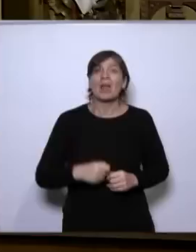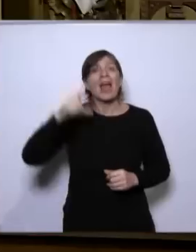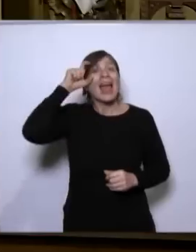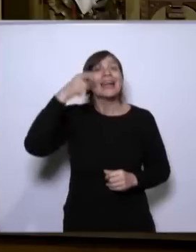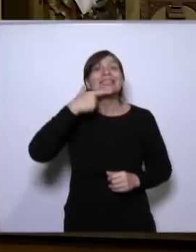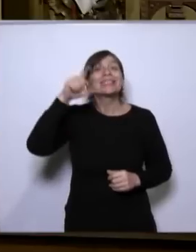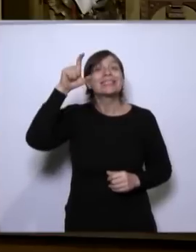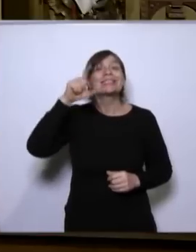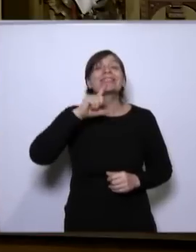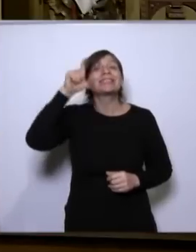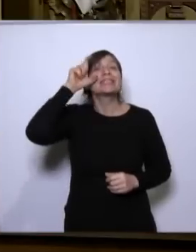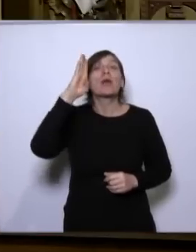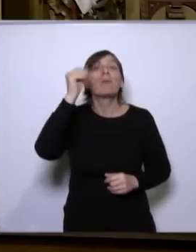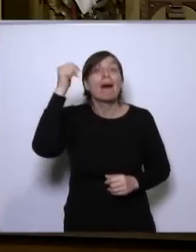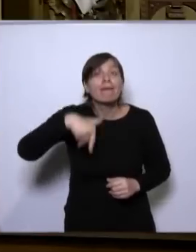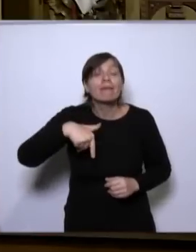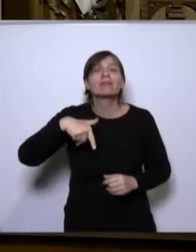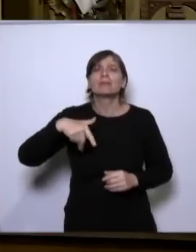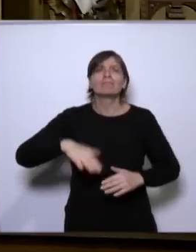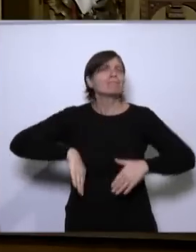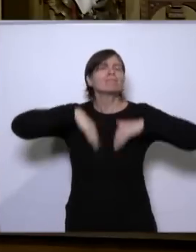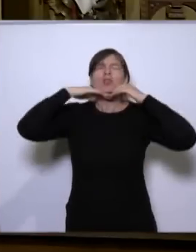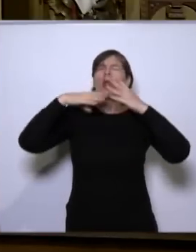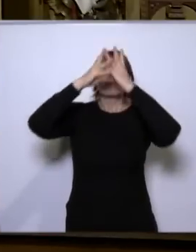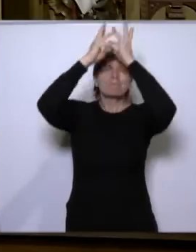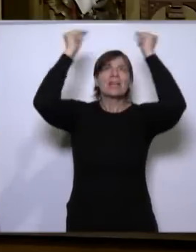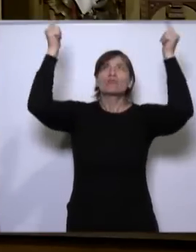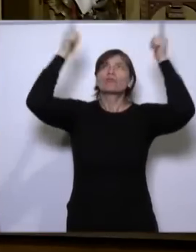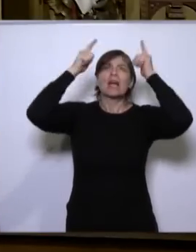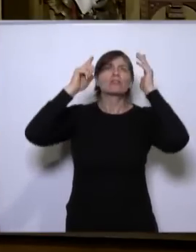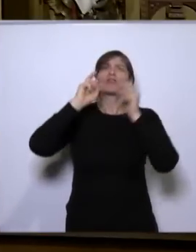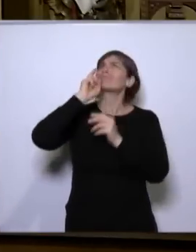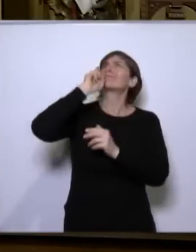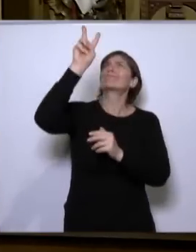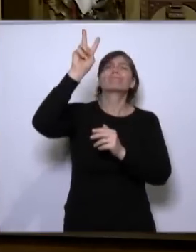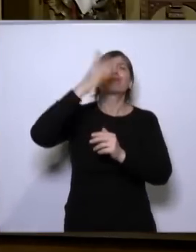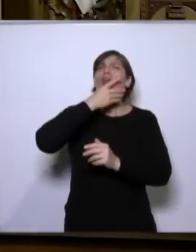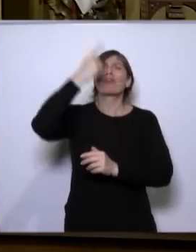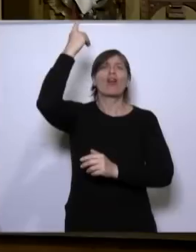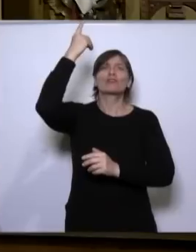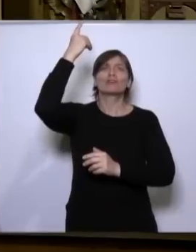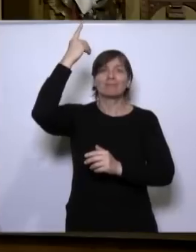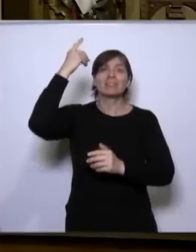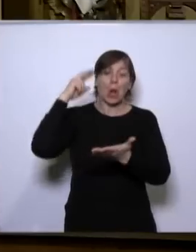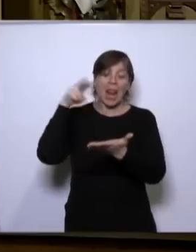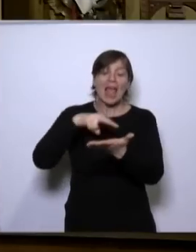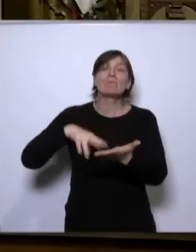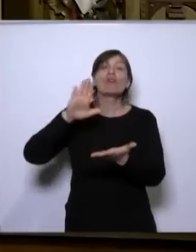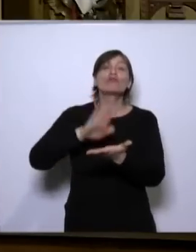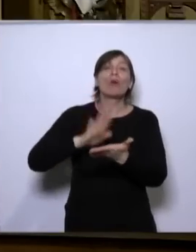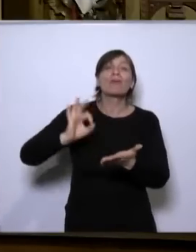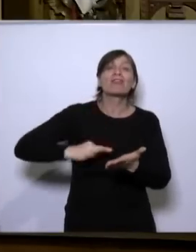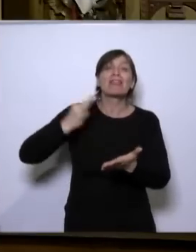Esteban, lleno del Espíritu Santo y con los ojos fijos en el cielo, dice el libro de los Hechos